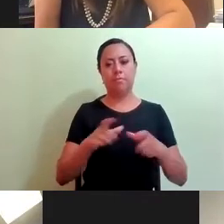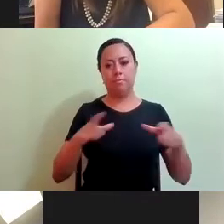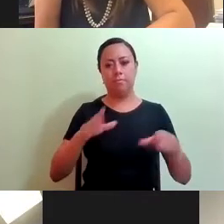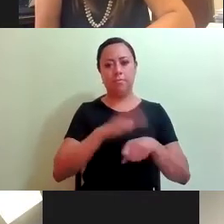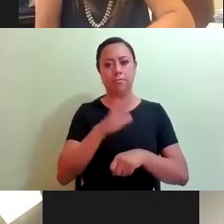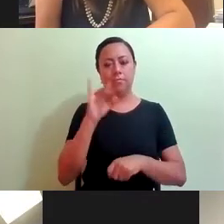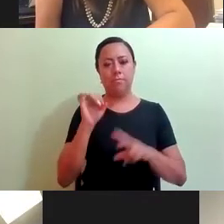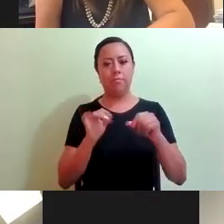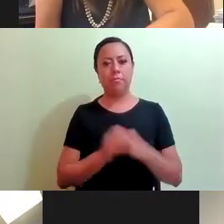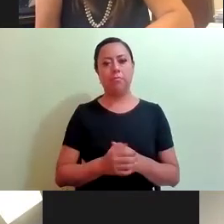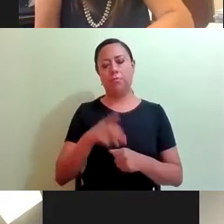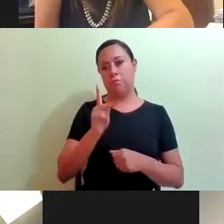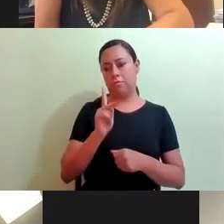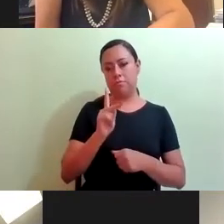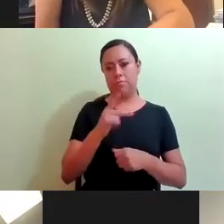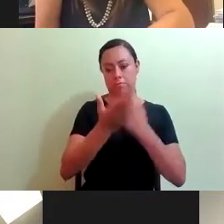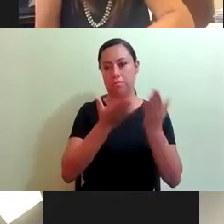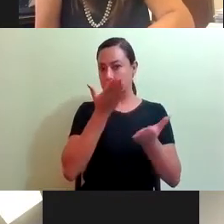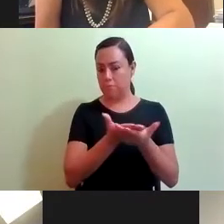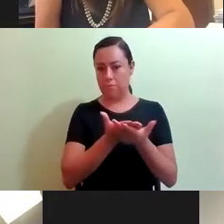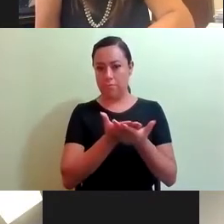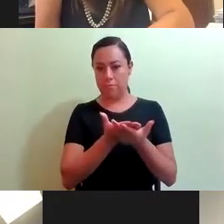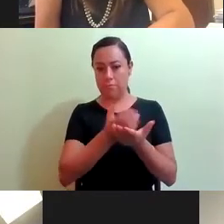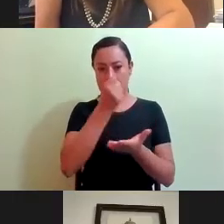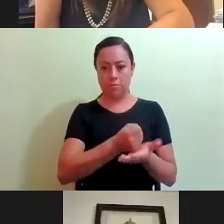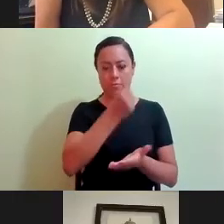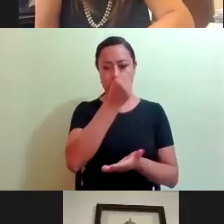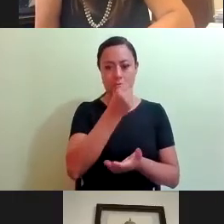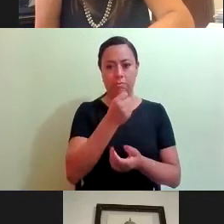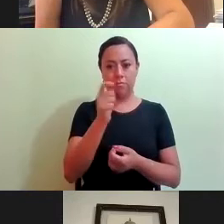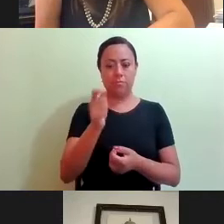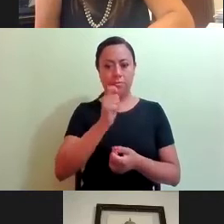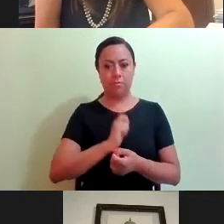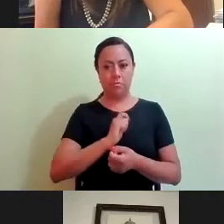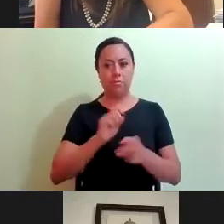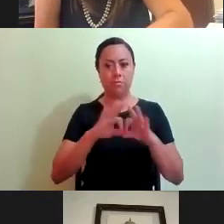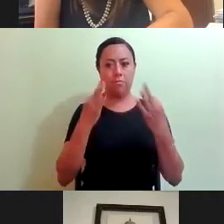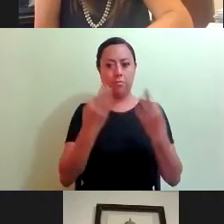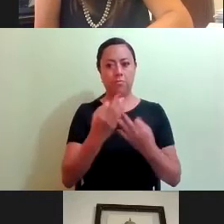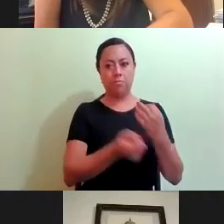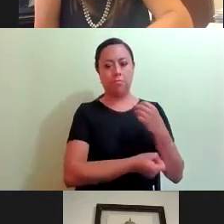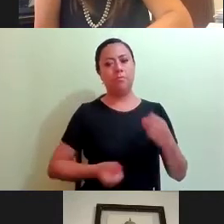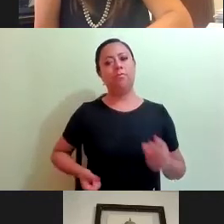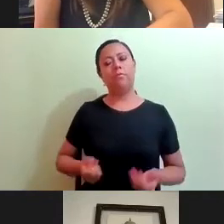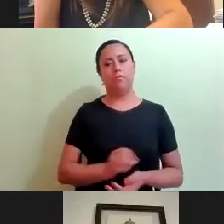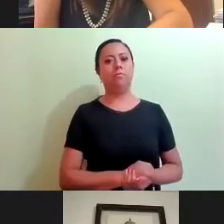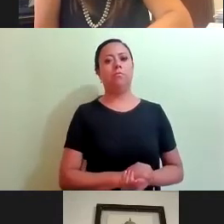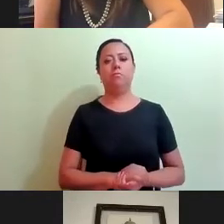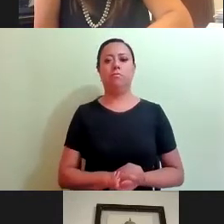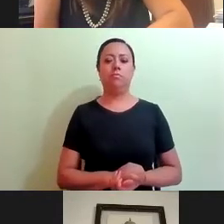unanimidad. Pero sí es la propuesta es la aprobación de la clasificación en su modalidad de confidencial.